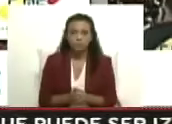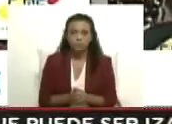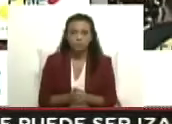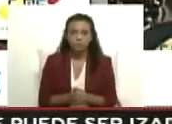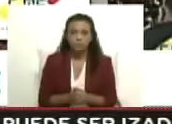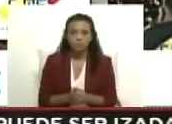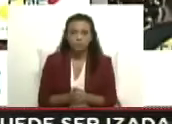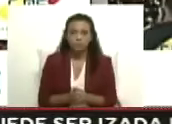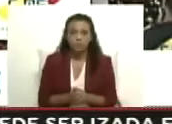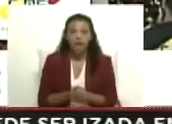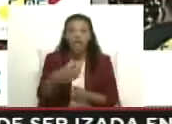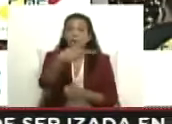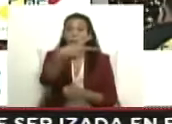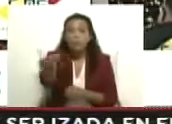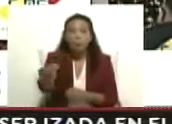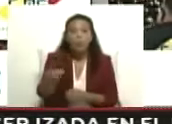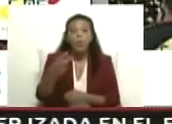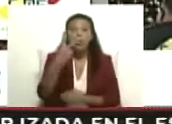El no,